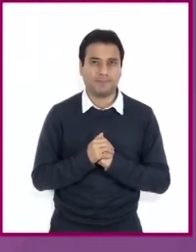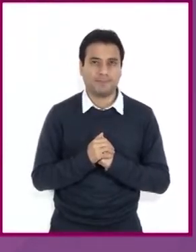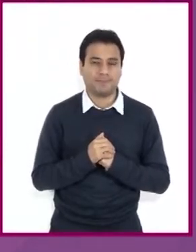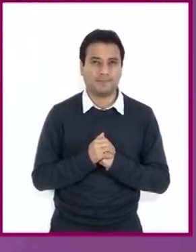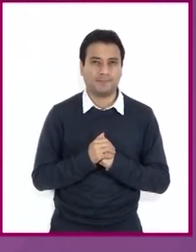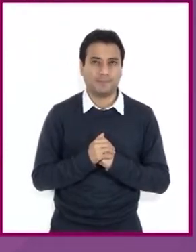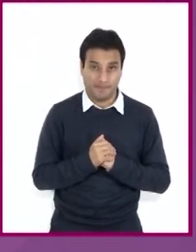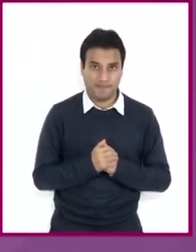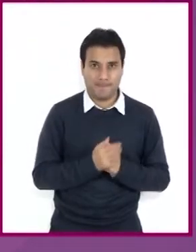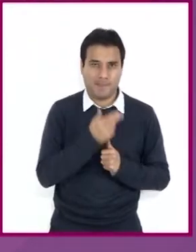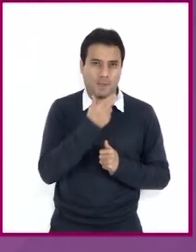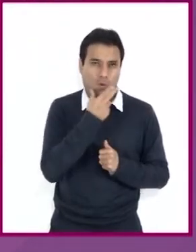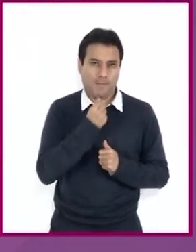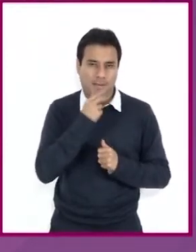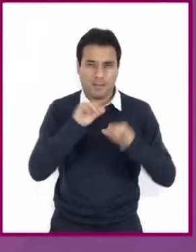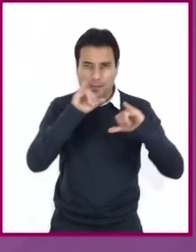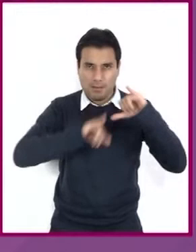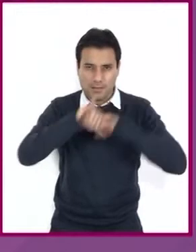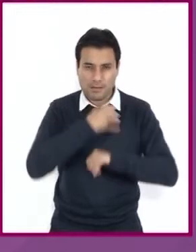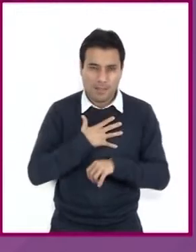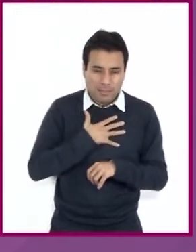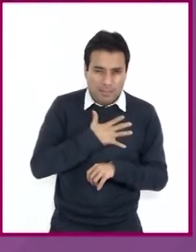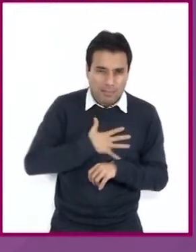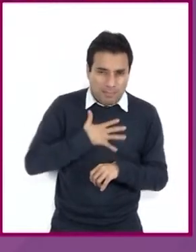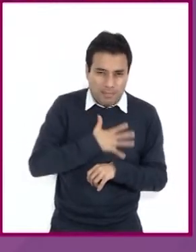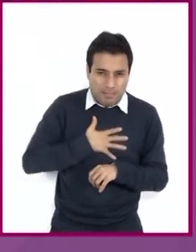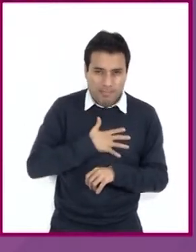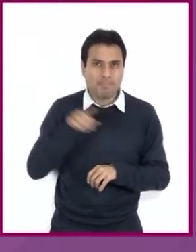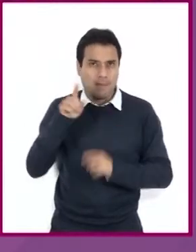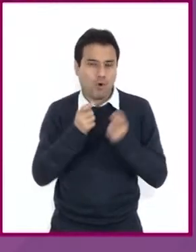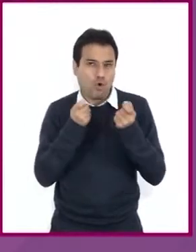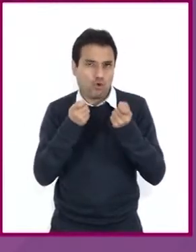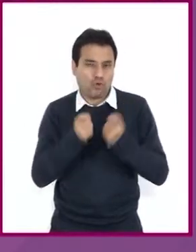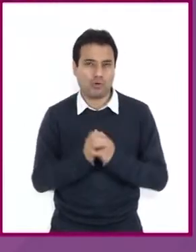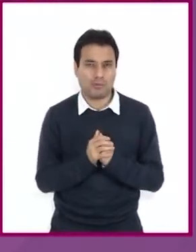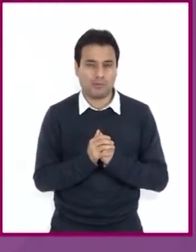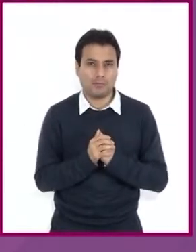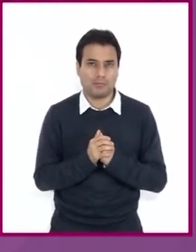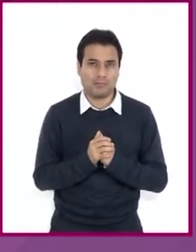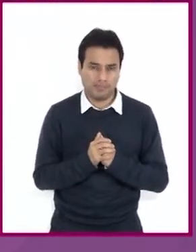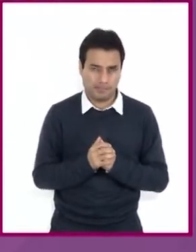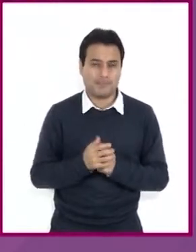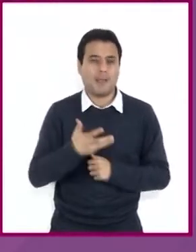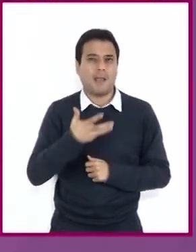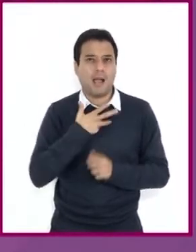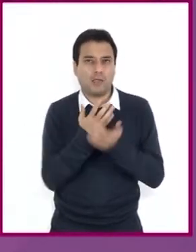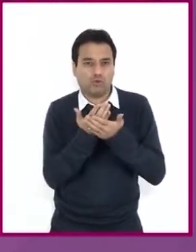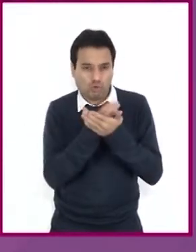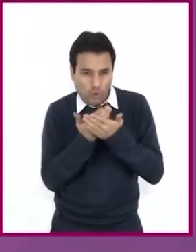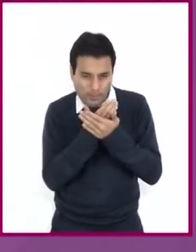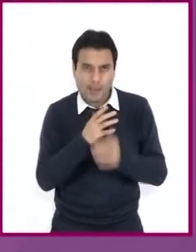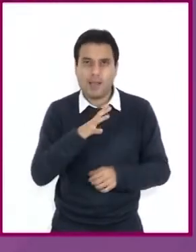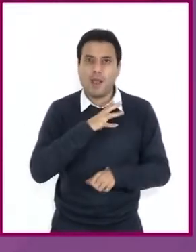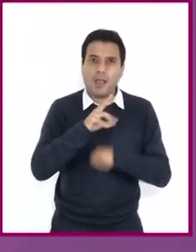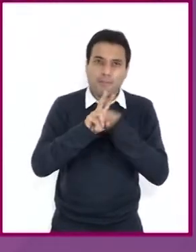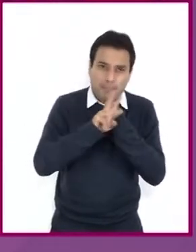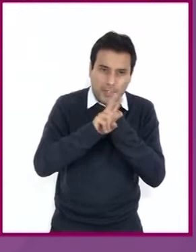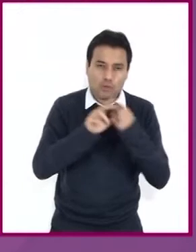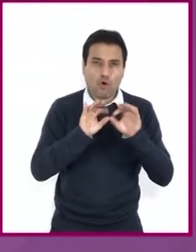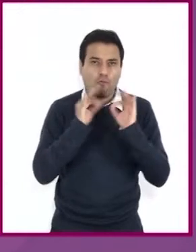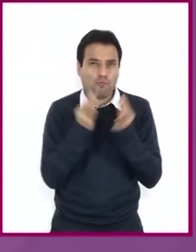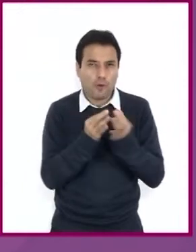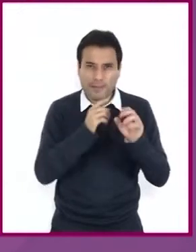Los experimentos de Pasteur contenían ambos controles positivos, muestras de los frascos con cuellos derechos que él sabía